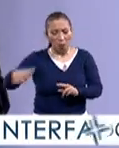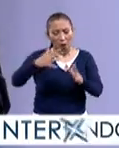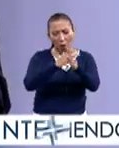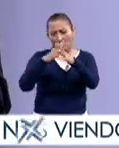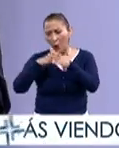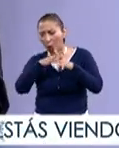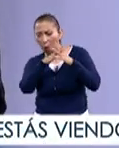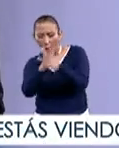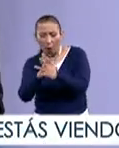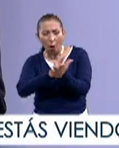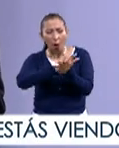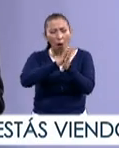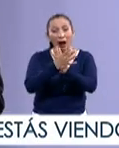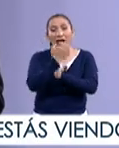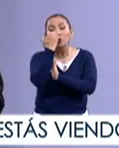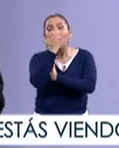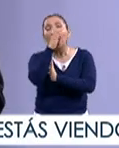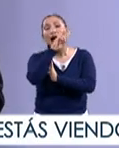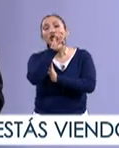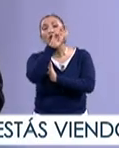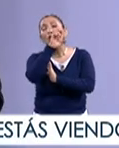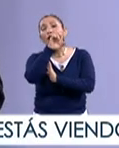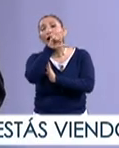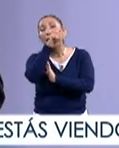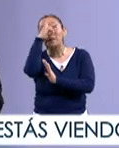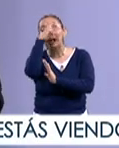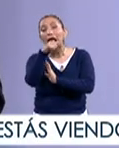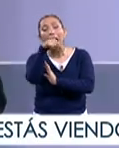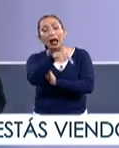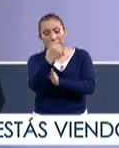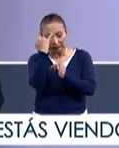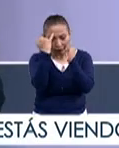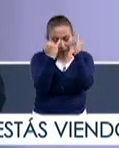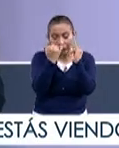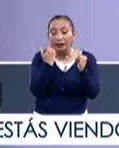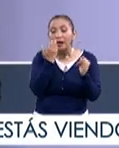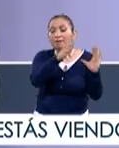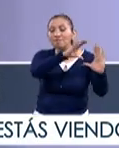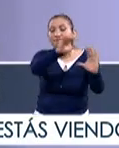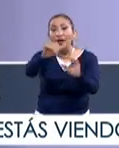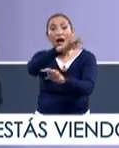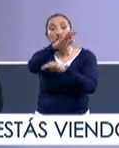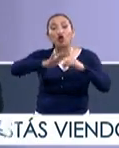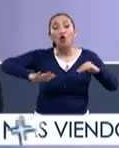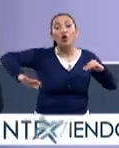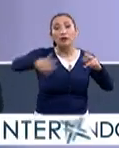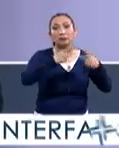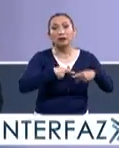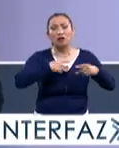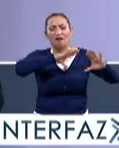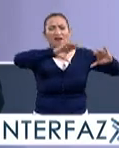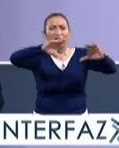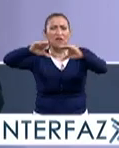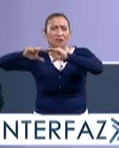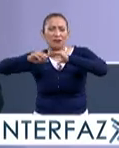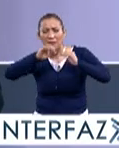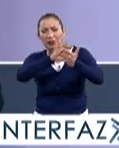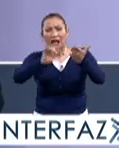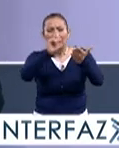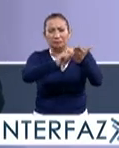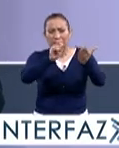se desarrolla la Escuela Rural Mexicana, que tiene como estrategia alfabetizar masivamente a la población